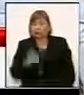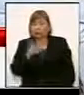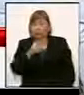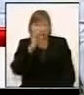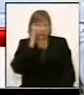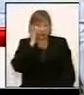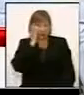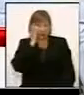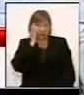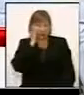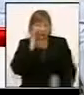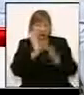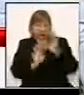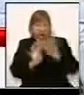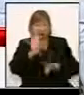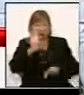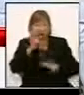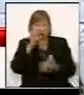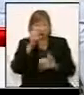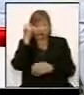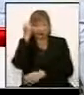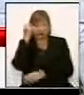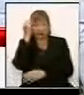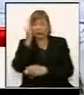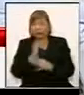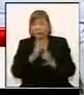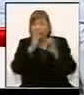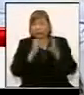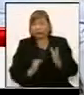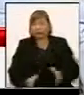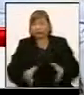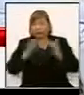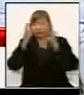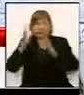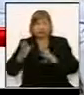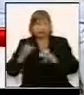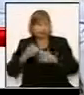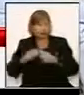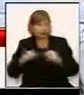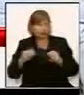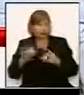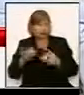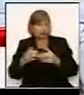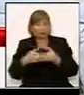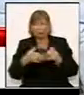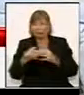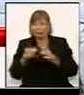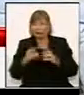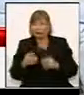las 14 columnas de departamentos que quieren hacer, señora, en esa zona?